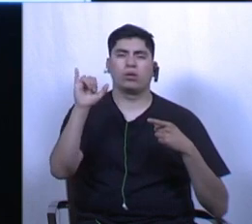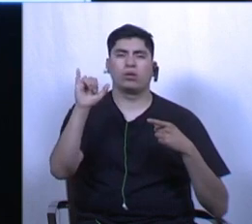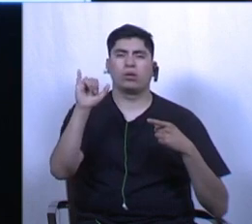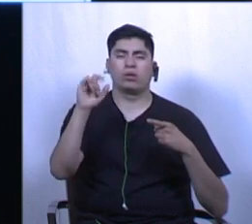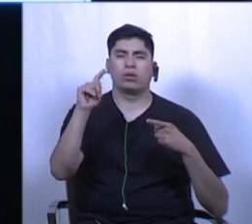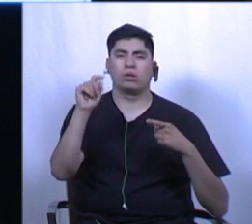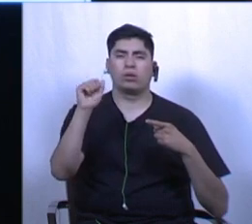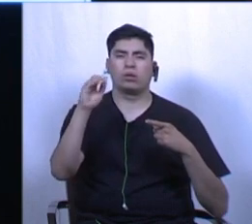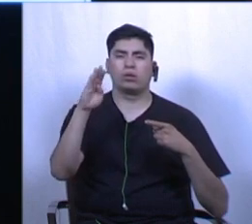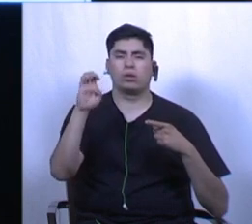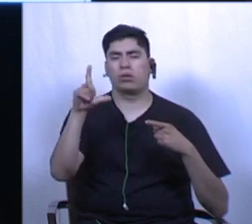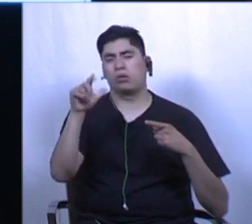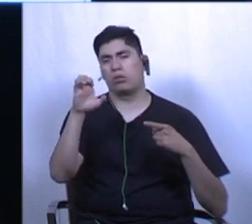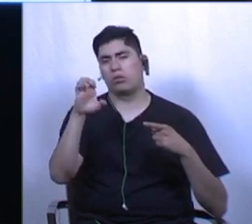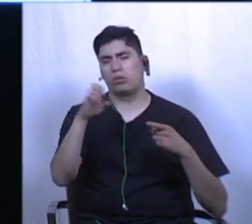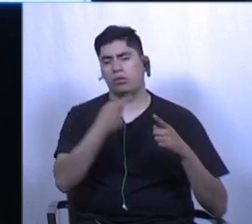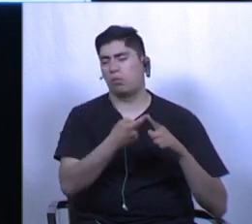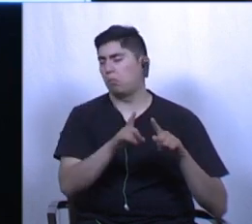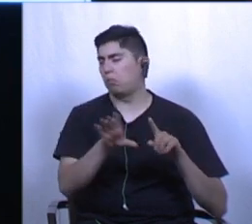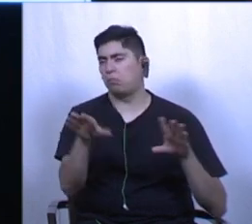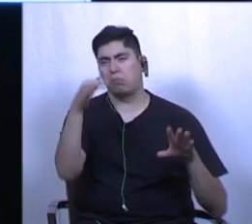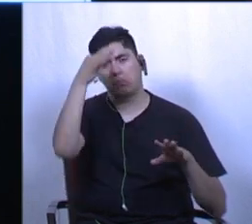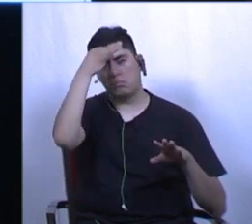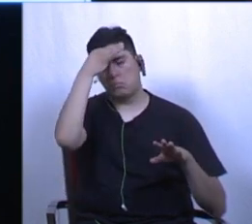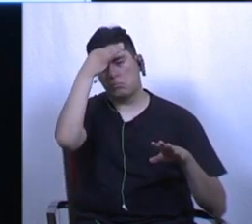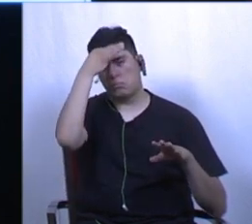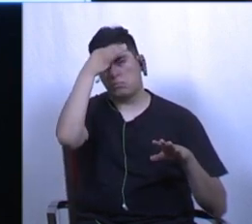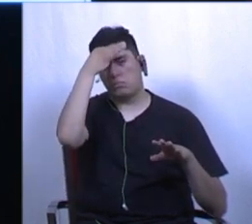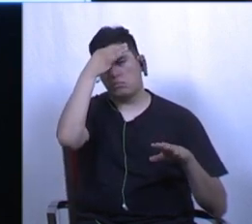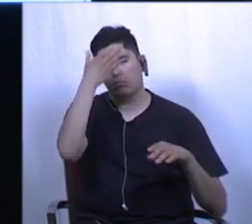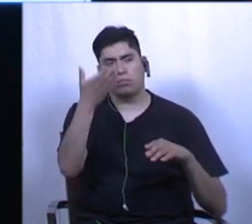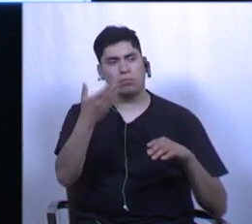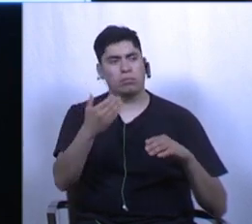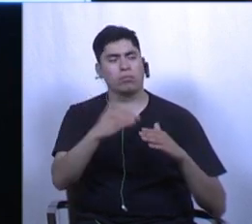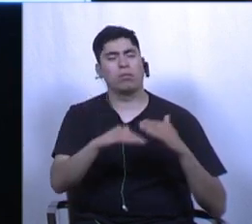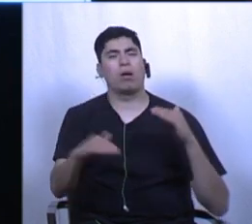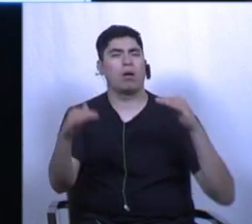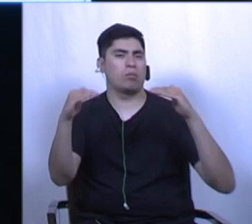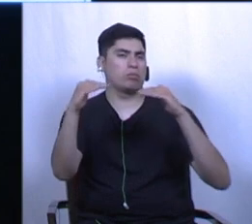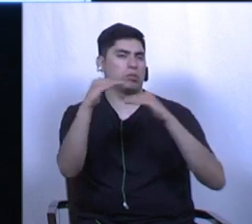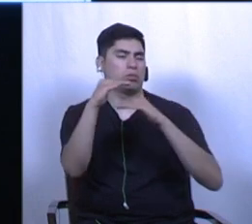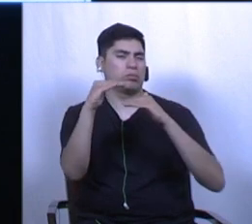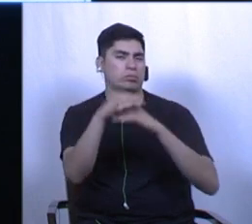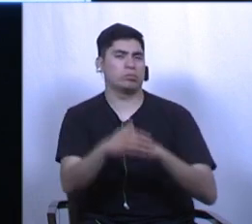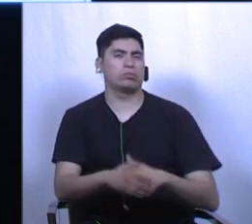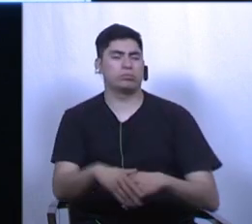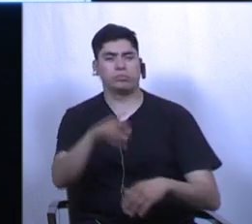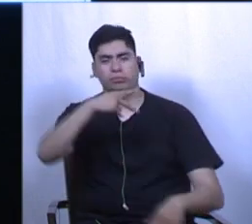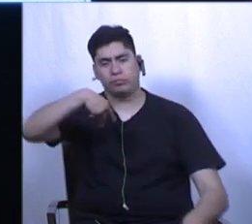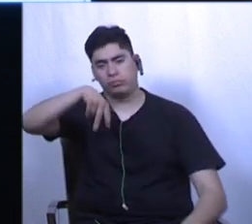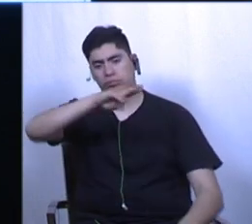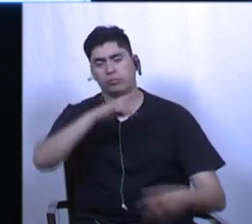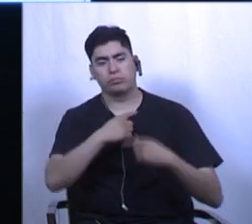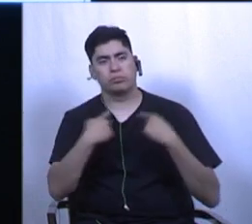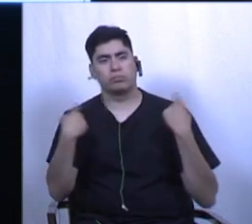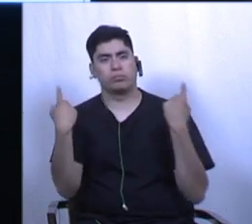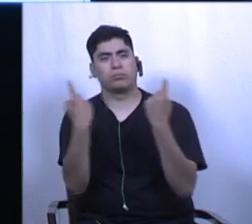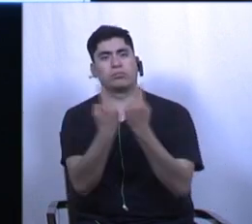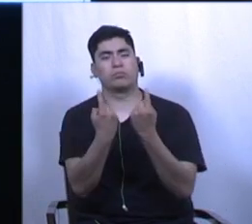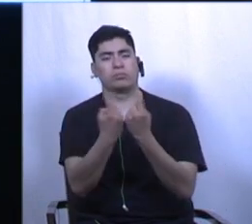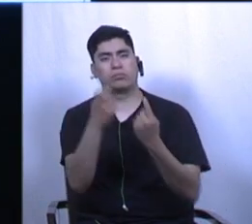y distintas enfermedades que están prevaleciendo en nuestro entorno, incluso